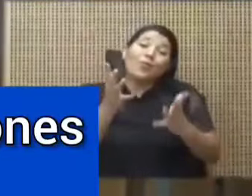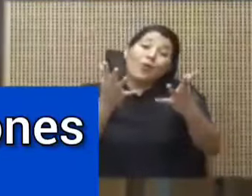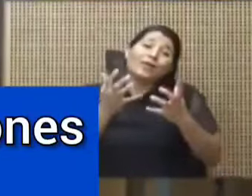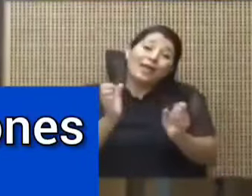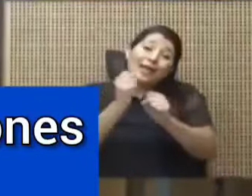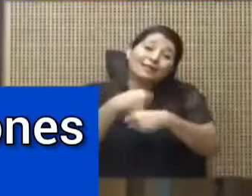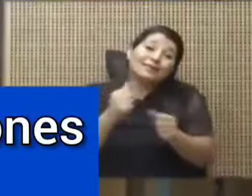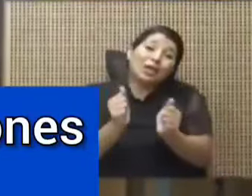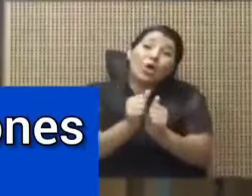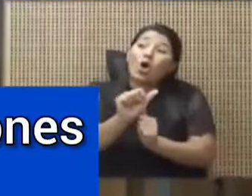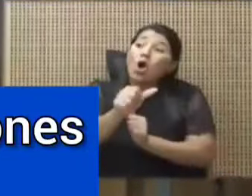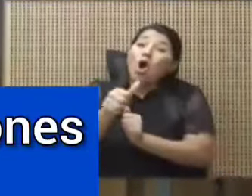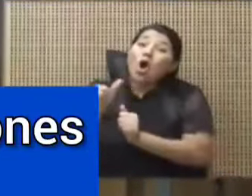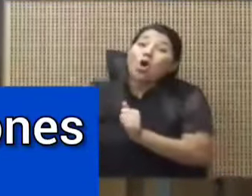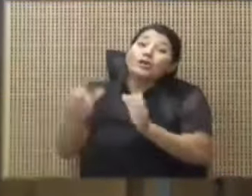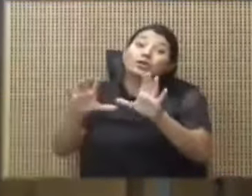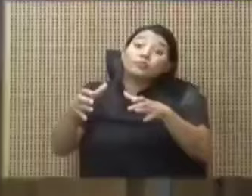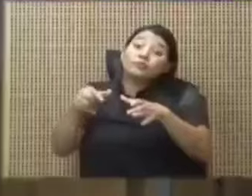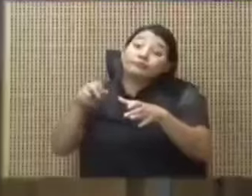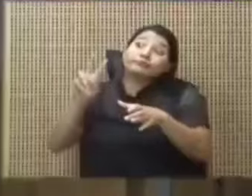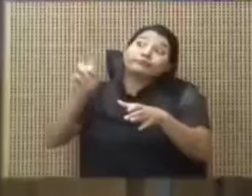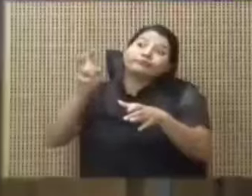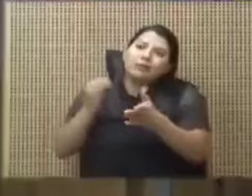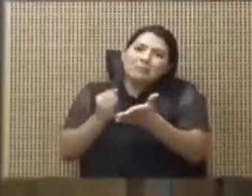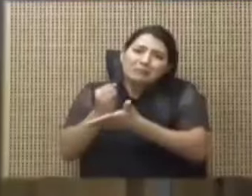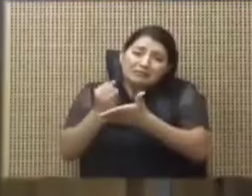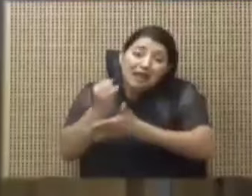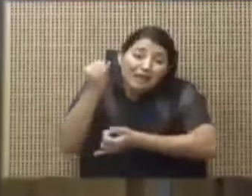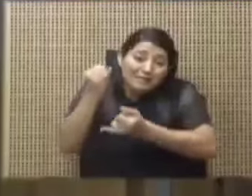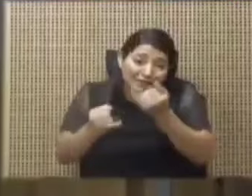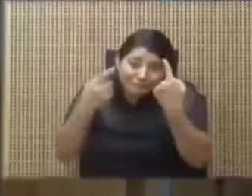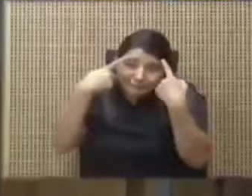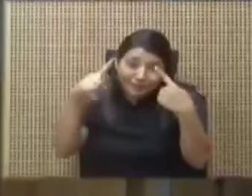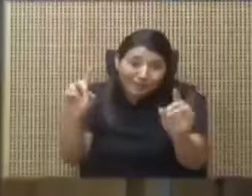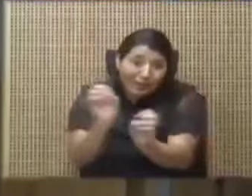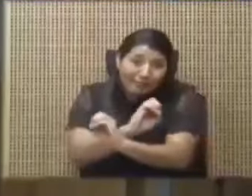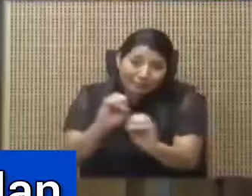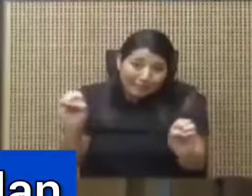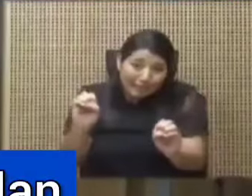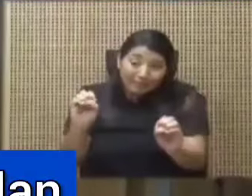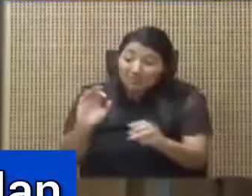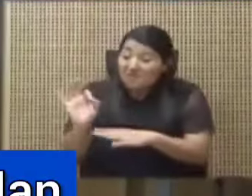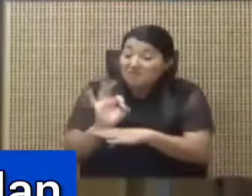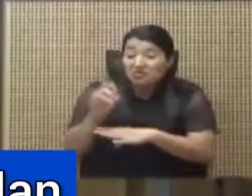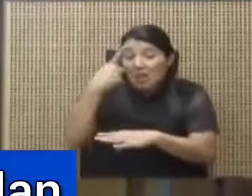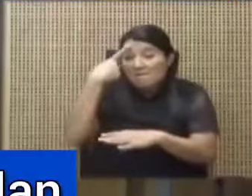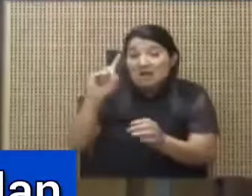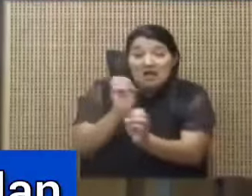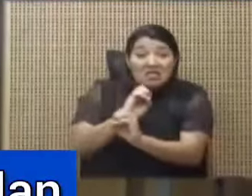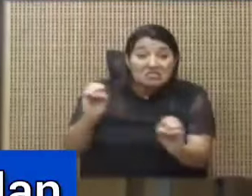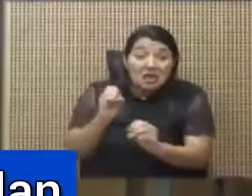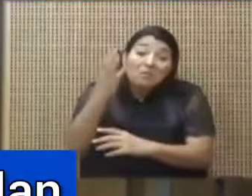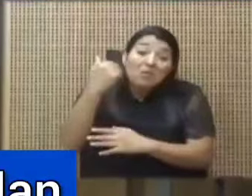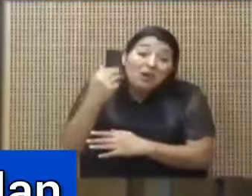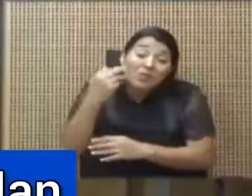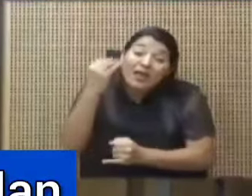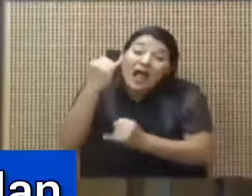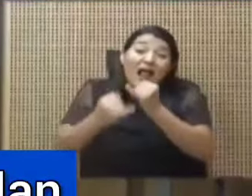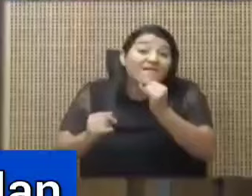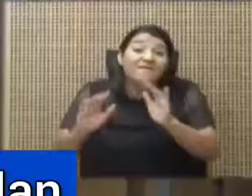otras comisiones investigadoras que no han llegado a nada y que no sirven para nada porque al final los casos